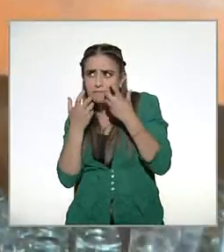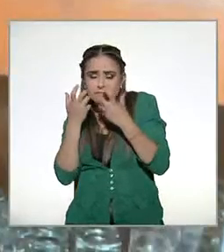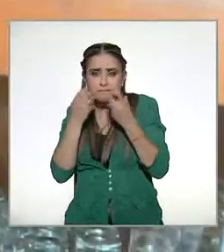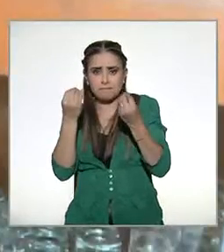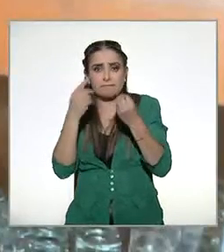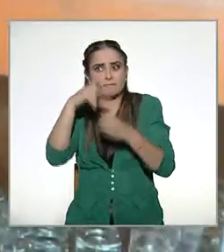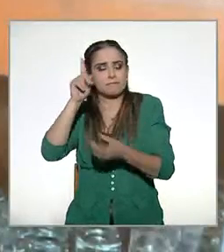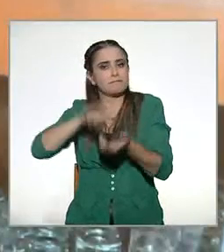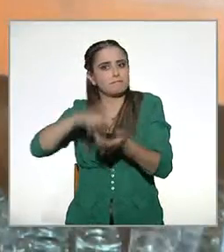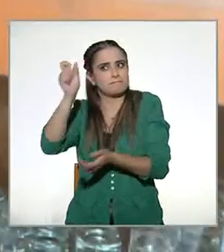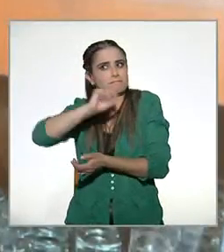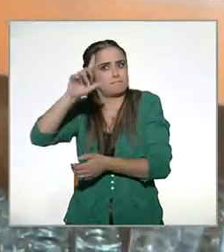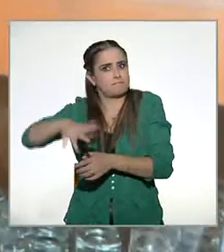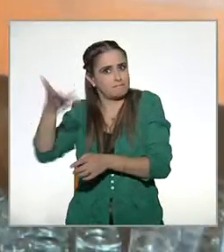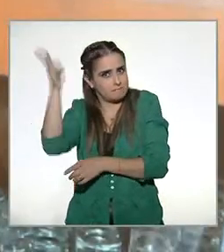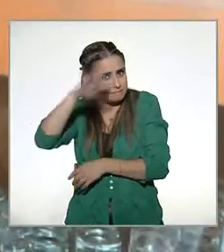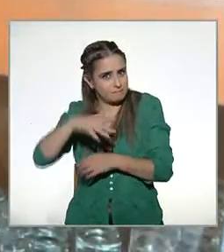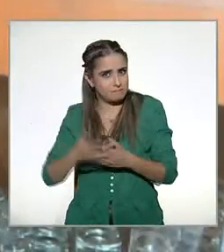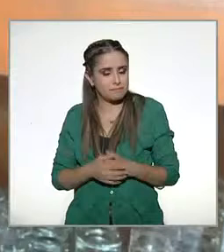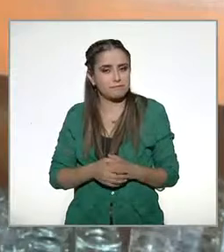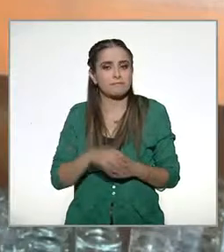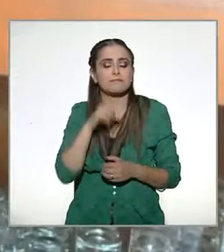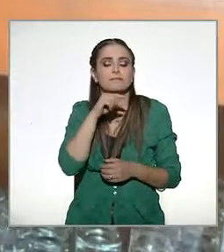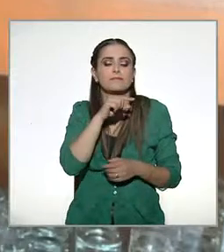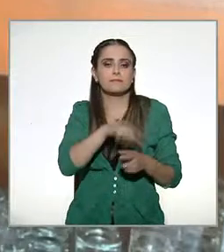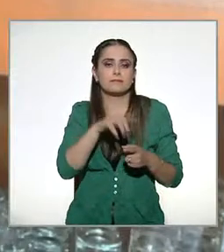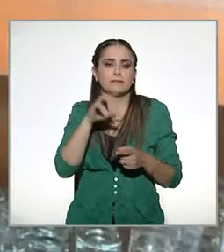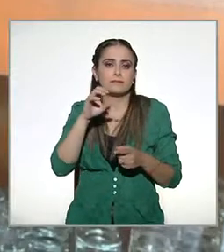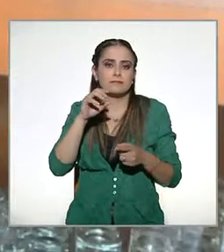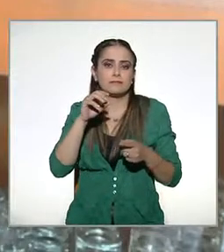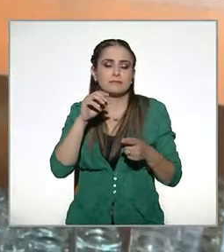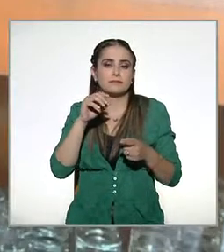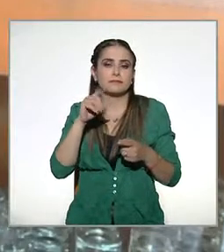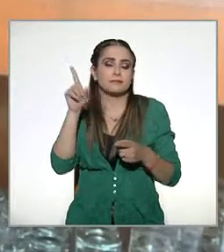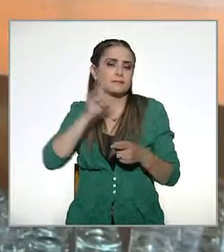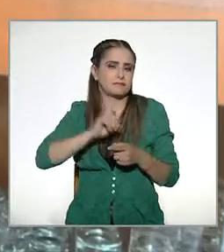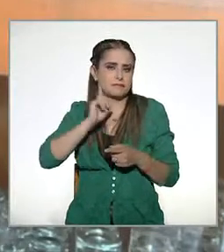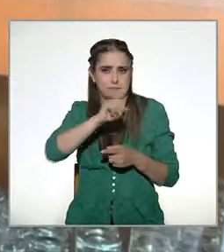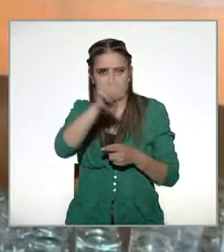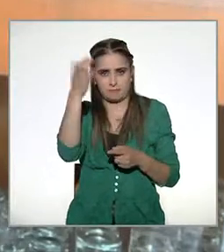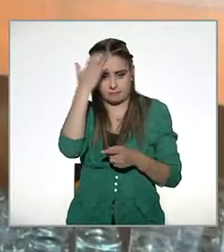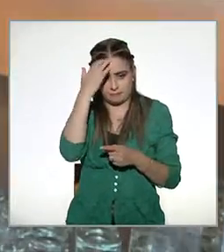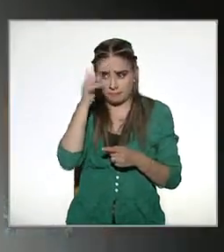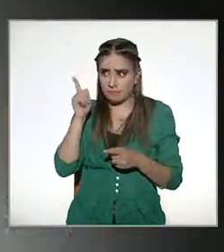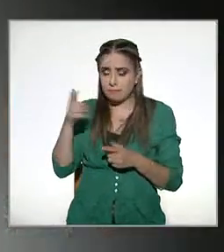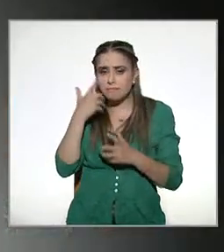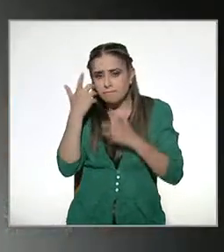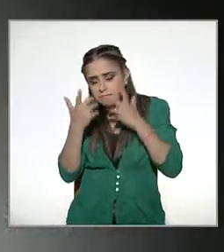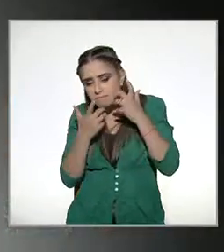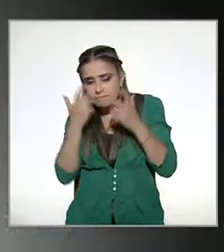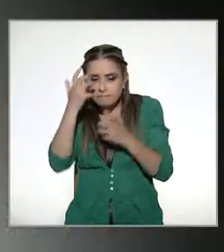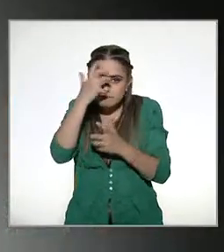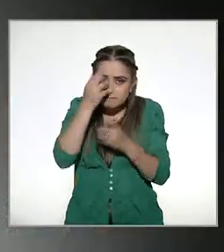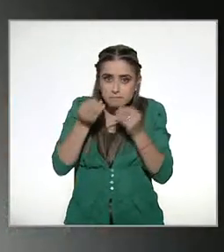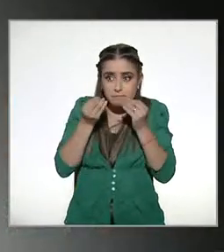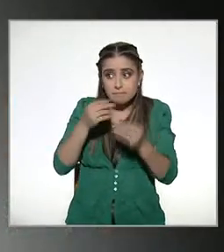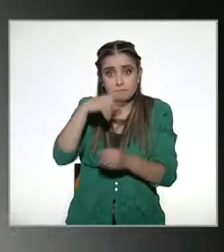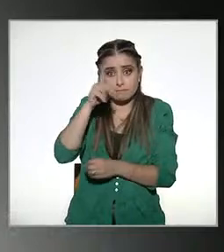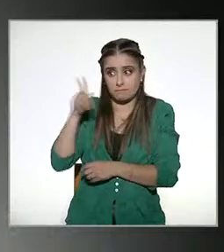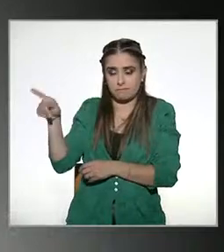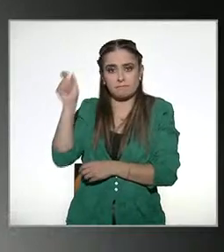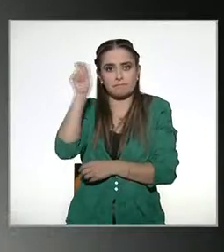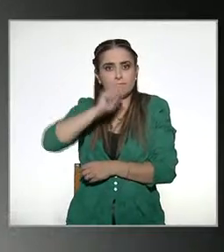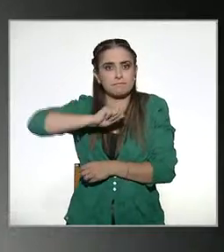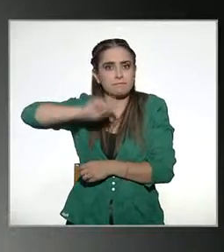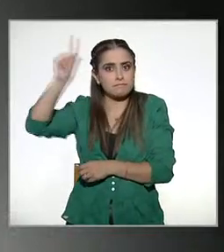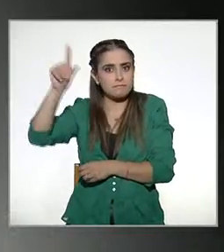finalmente Meryl Streep como muchos otros actores y actrices ella es conocida por su introversión pero como buena profesional ganadora